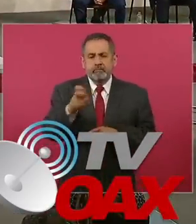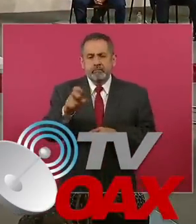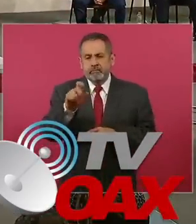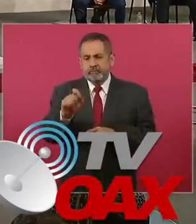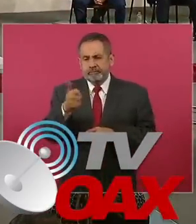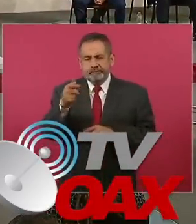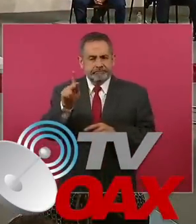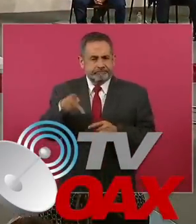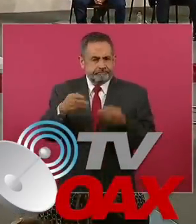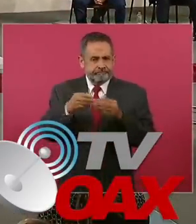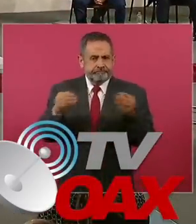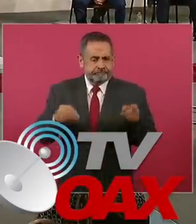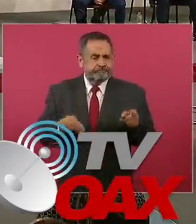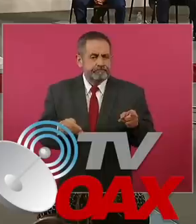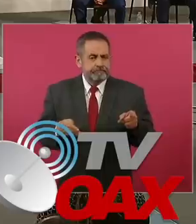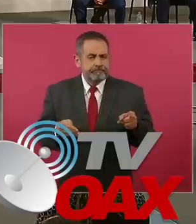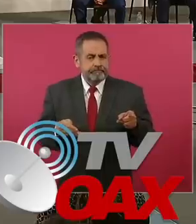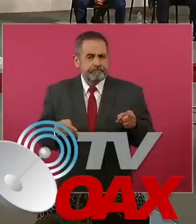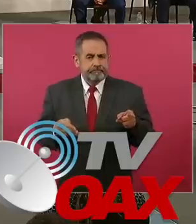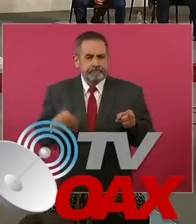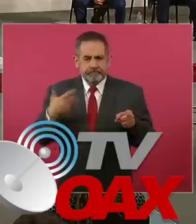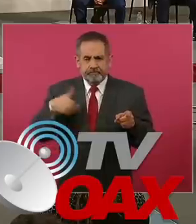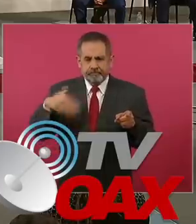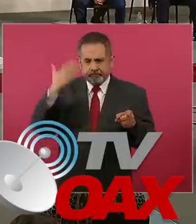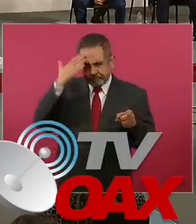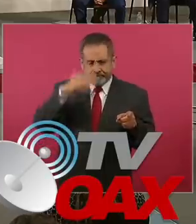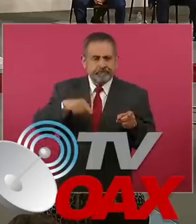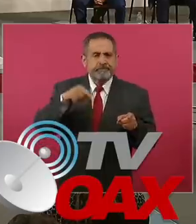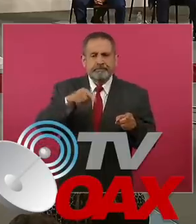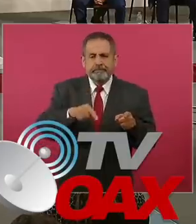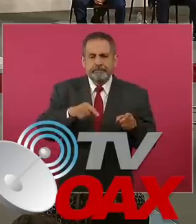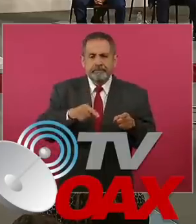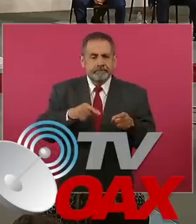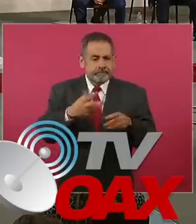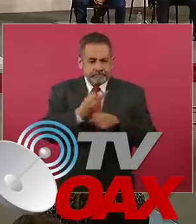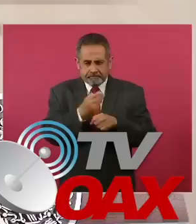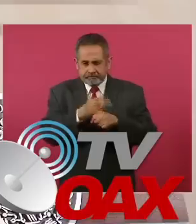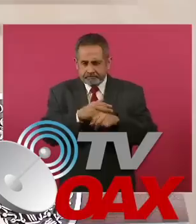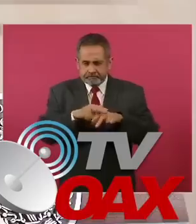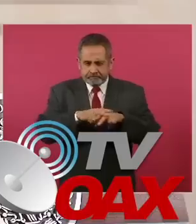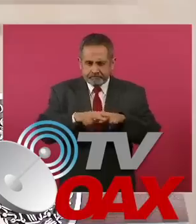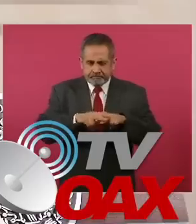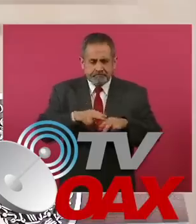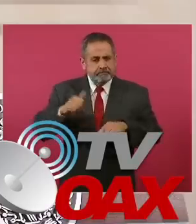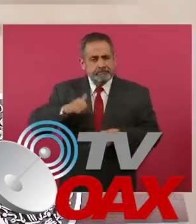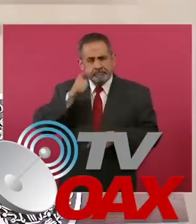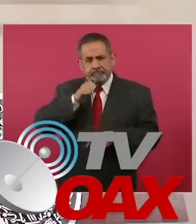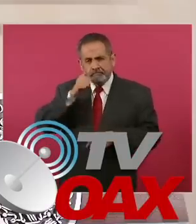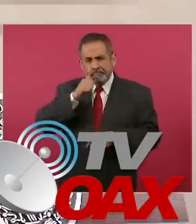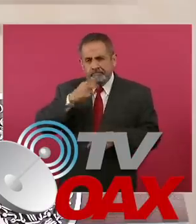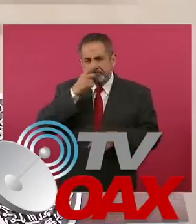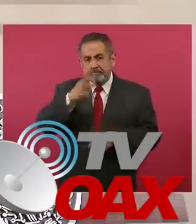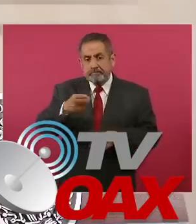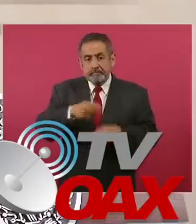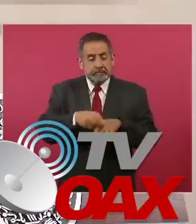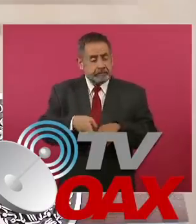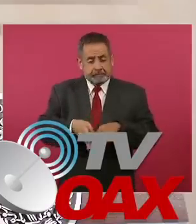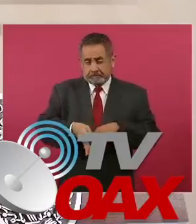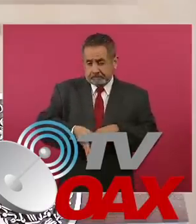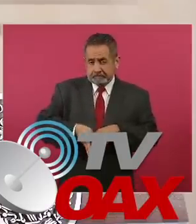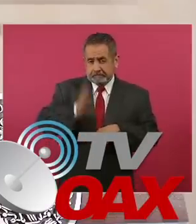226 kilómetros. Y como sabemos, es una obra, y como aquí referimos siempre, es una obra lineal